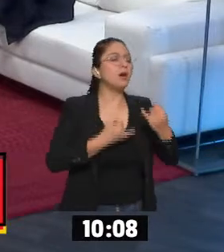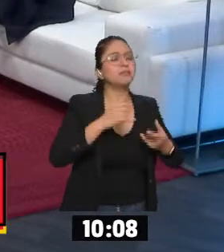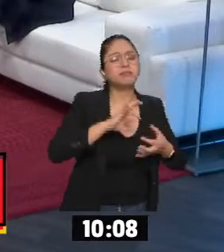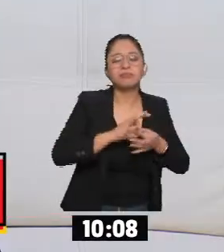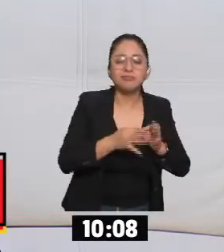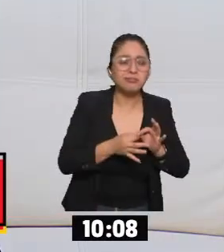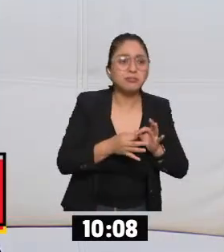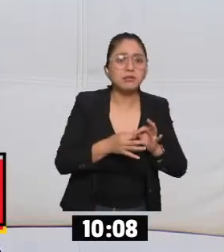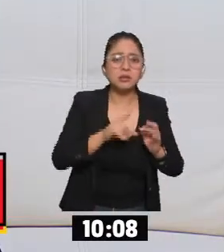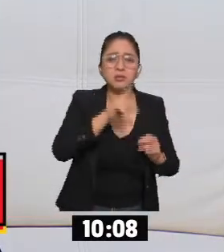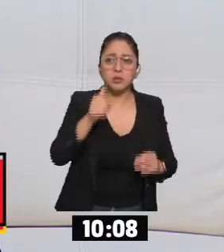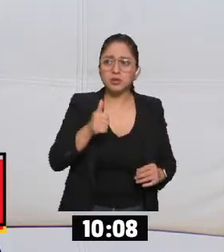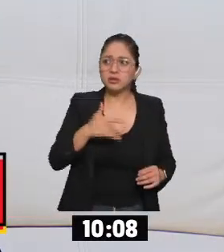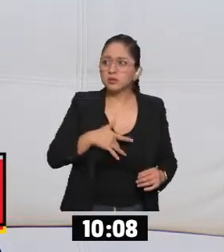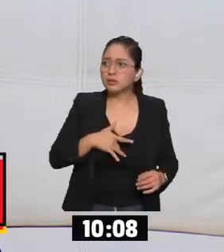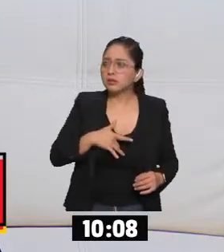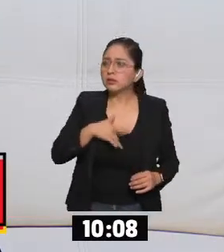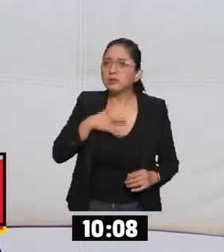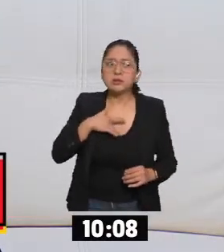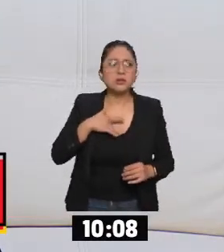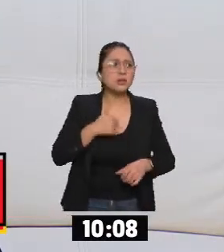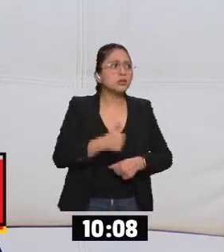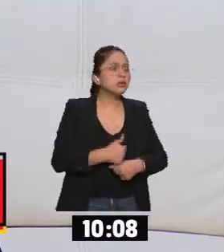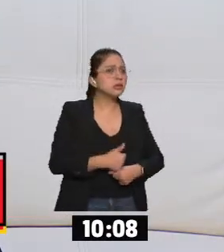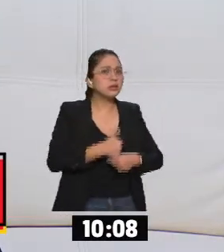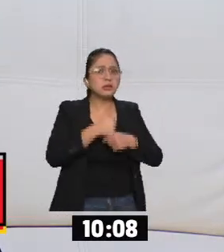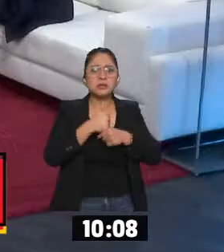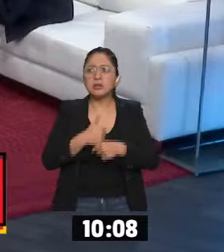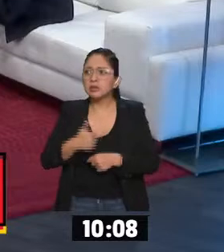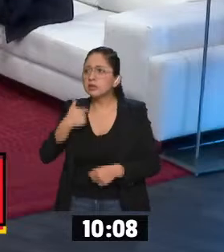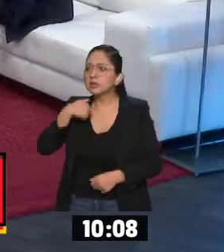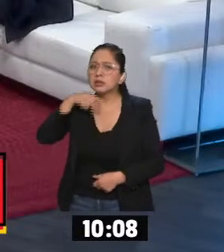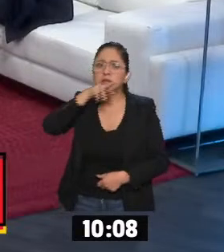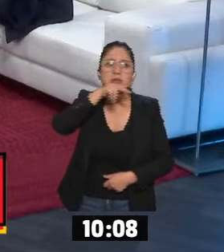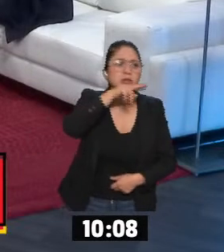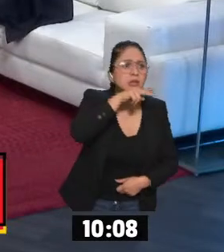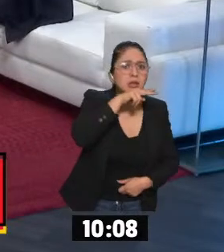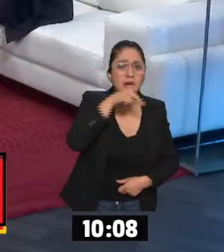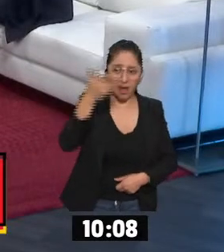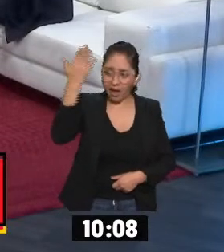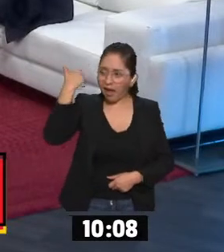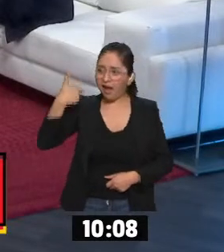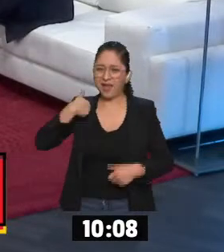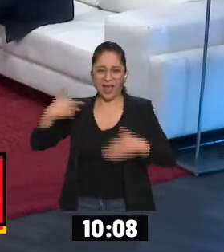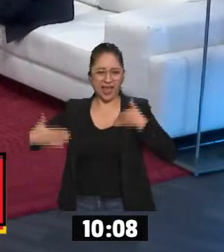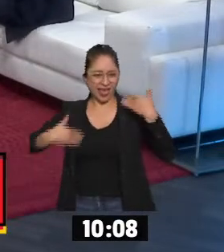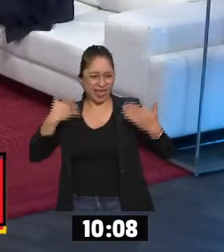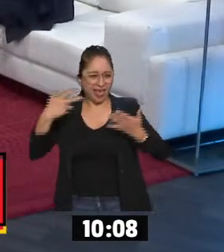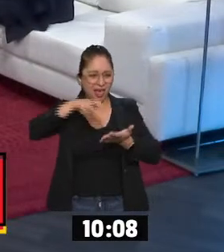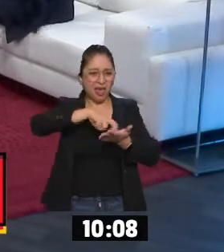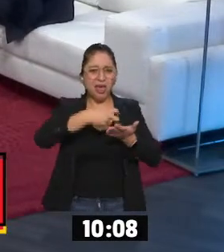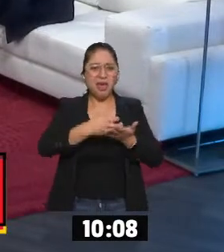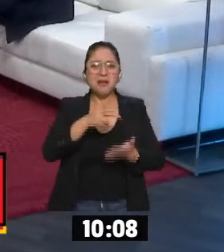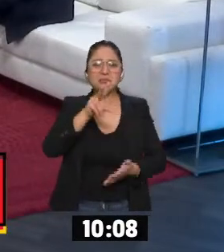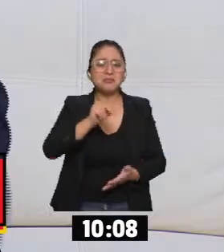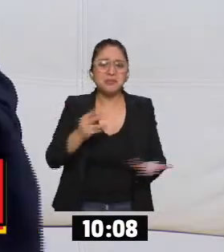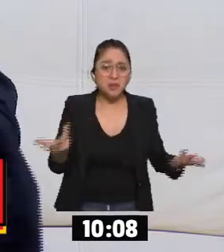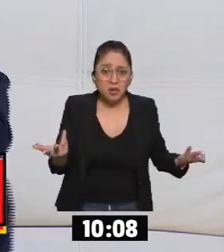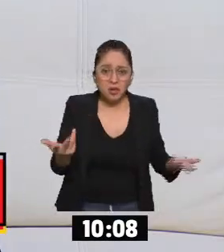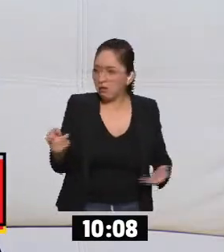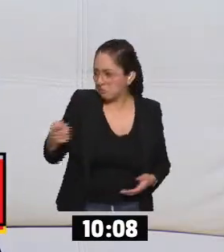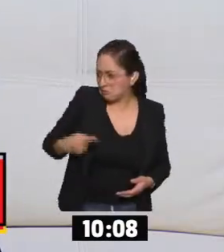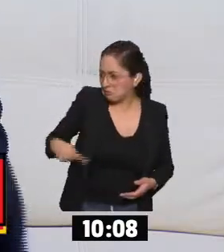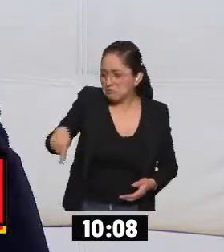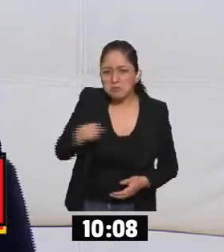Ya estoy sufriendo, ese es estrés malo, ya hay angustia. Fíjate, el estrés es adaptativo y todos sentimos estrés. Nosotros